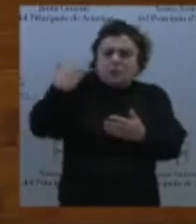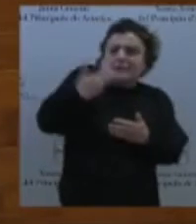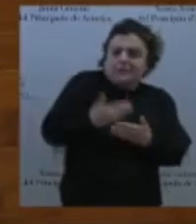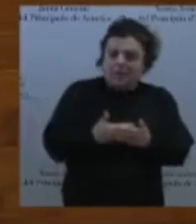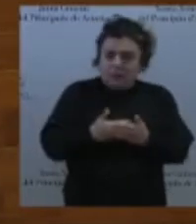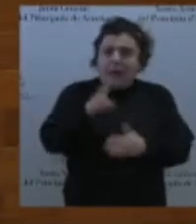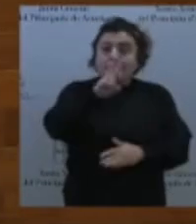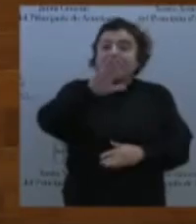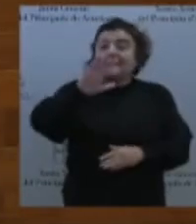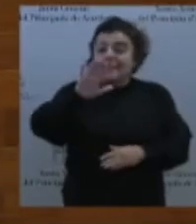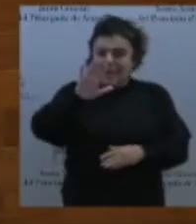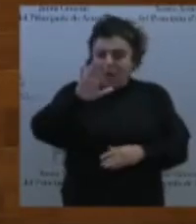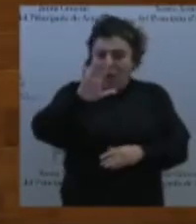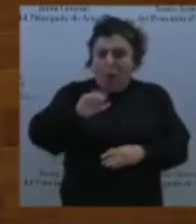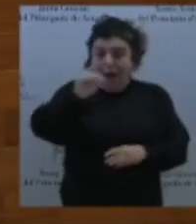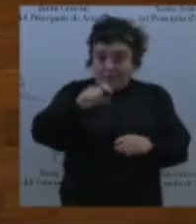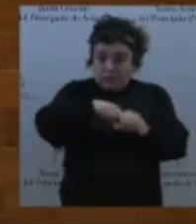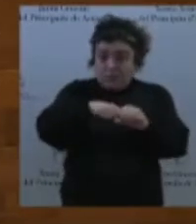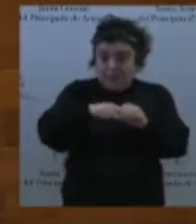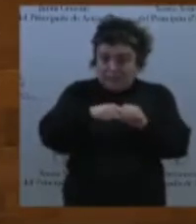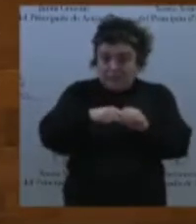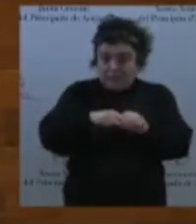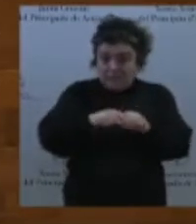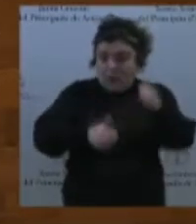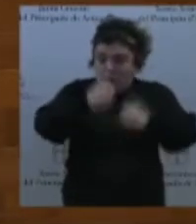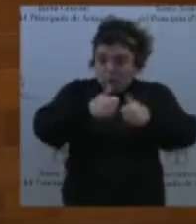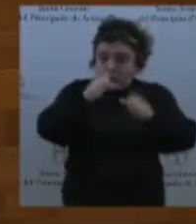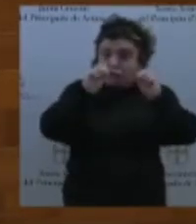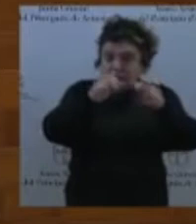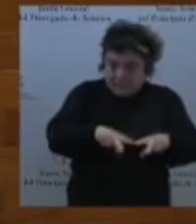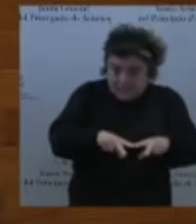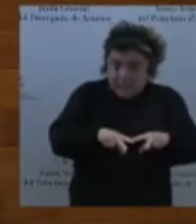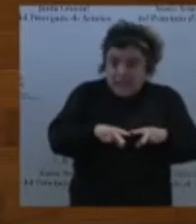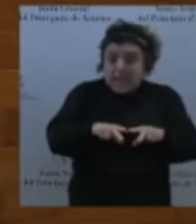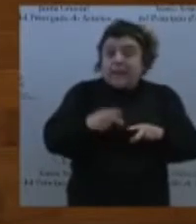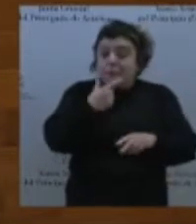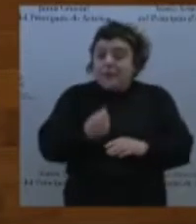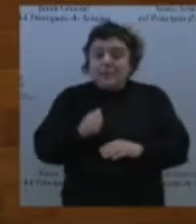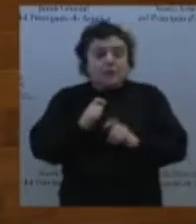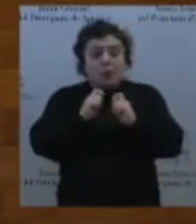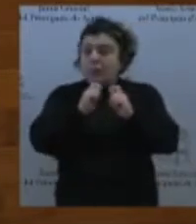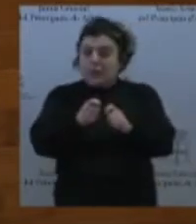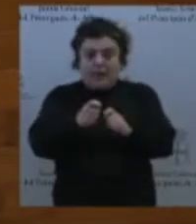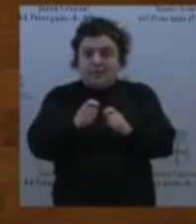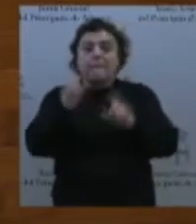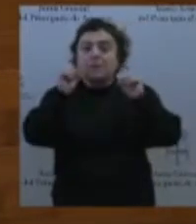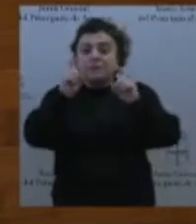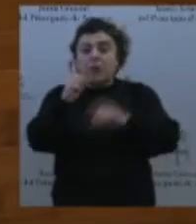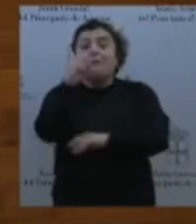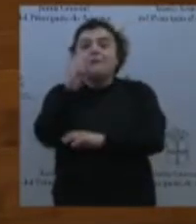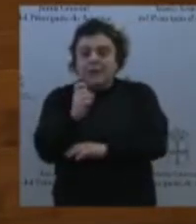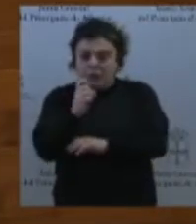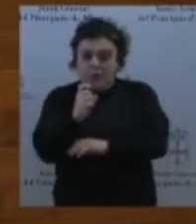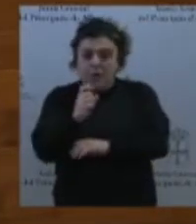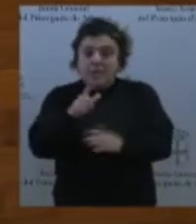se facilite que haya personal fixo de profesorado de lingües clásicas, de latín y de griego, en los centros